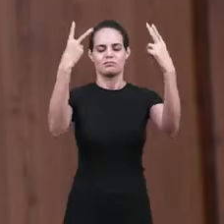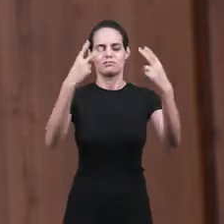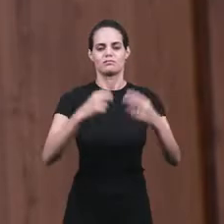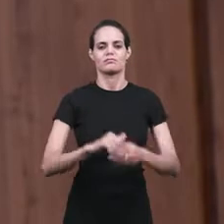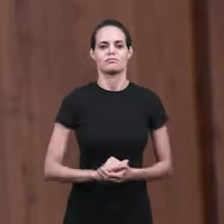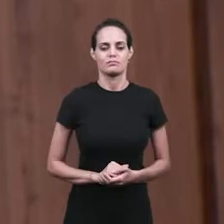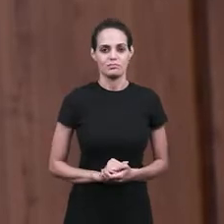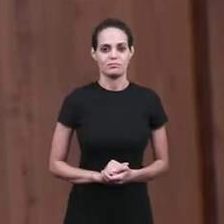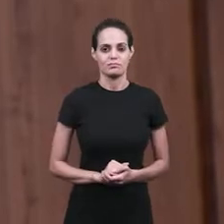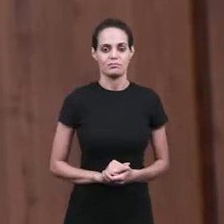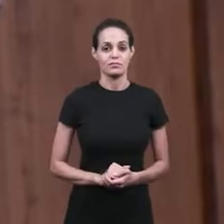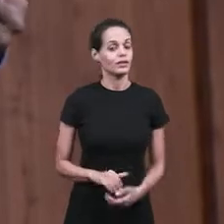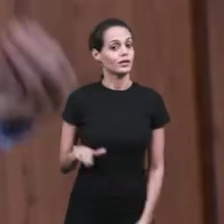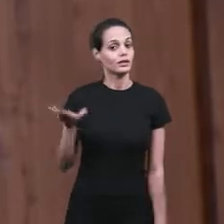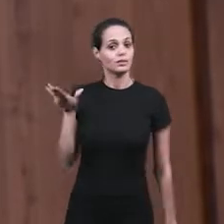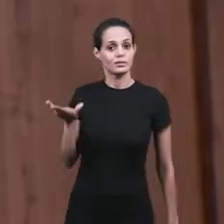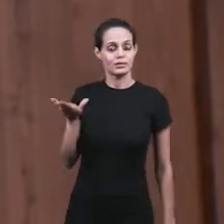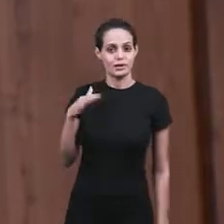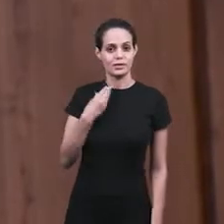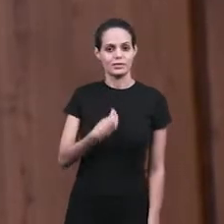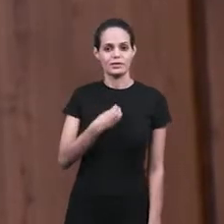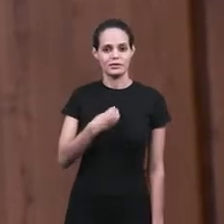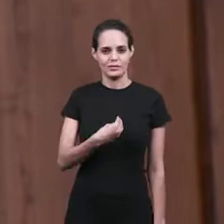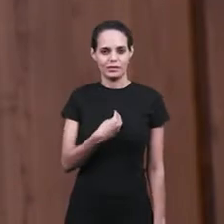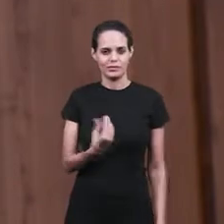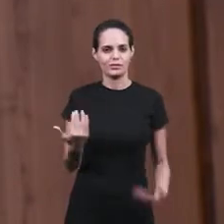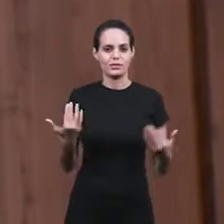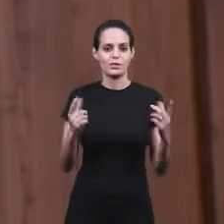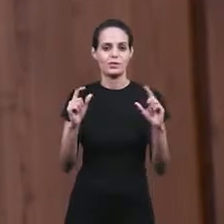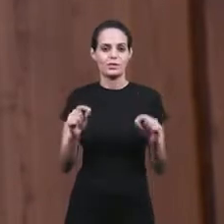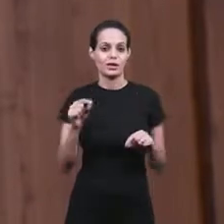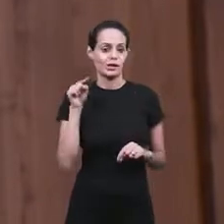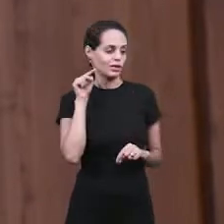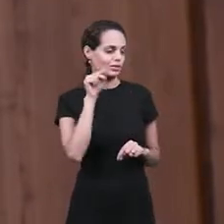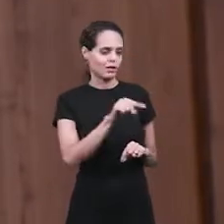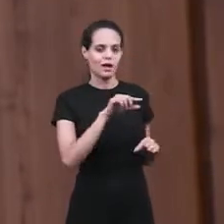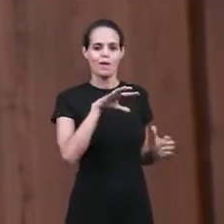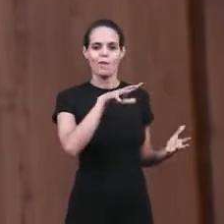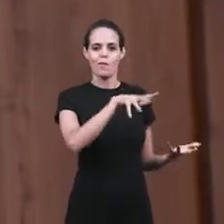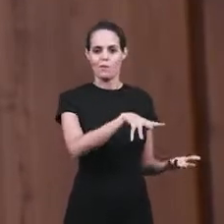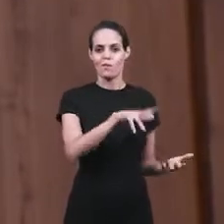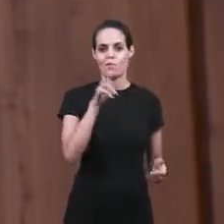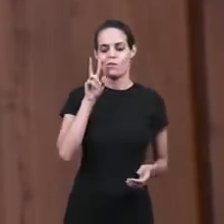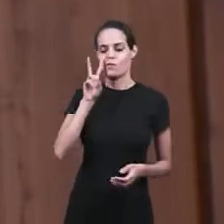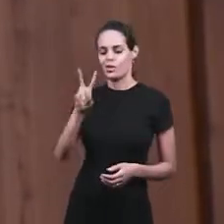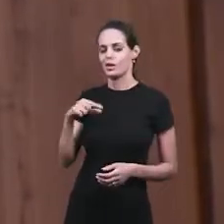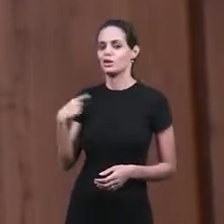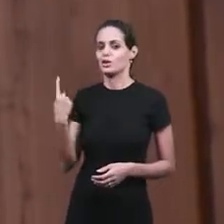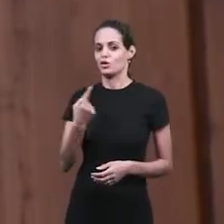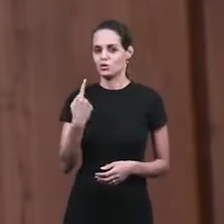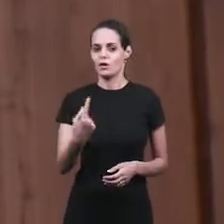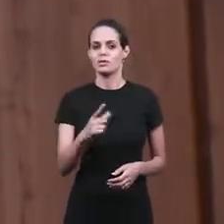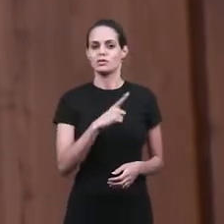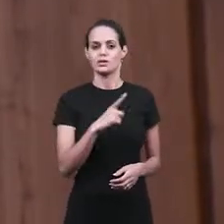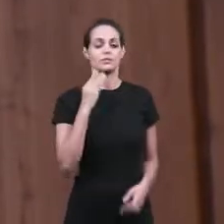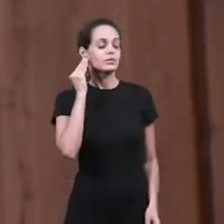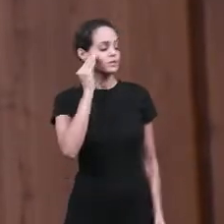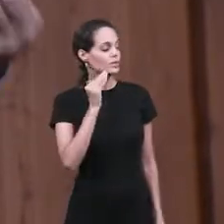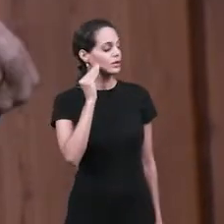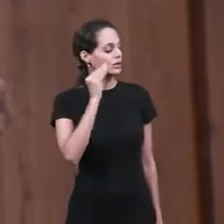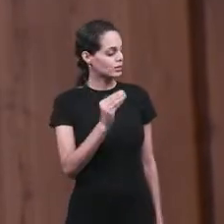nuestra vida es como un recordatorio para este mundo. Las experiencias que vives con Dios son formas